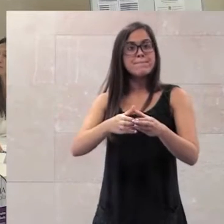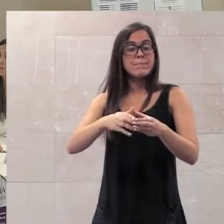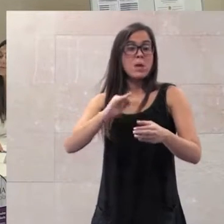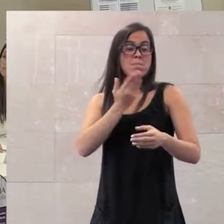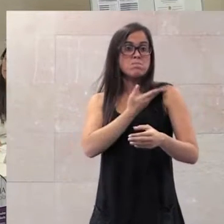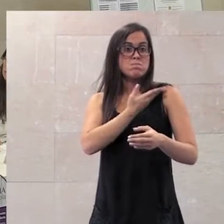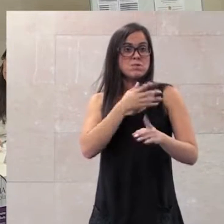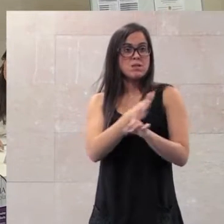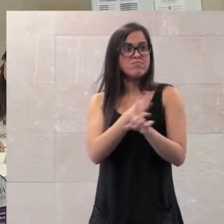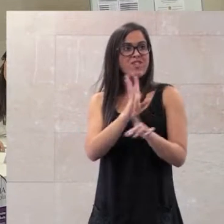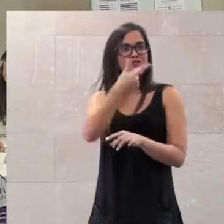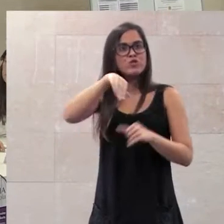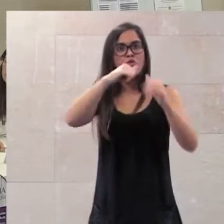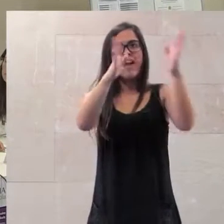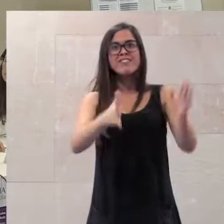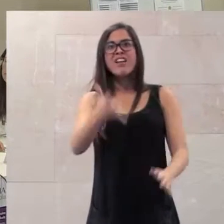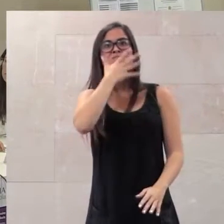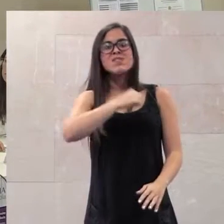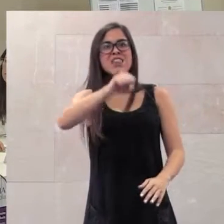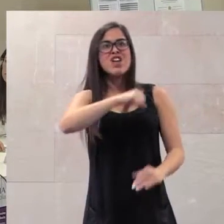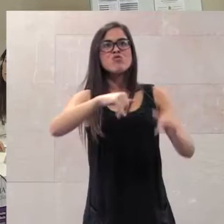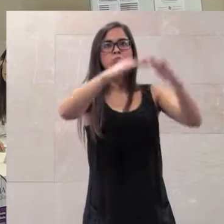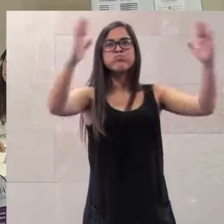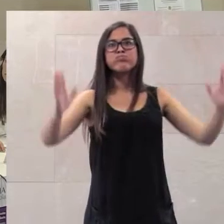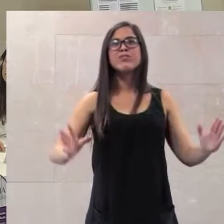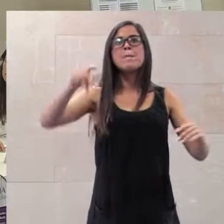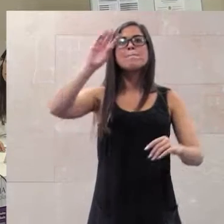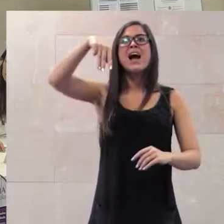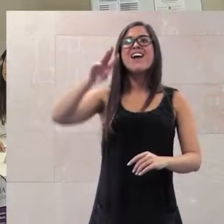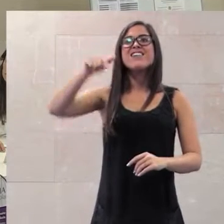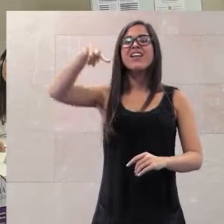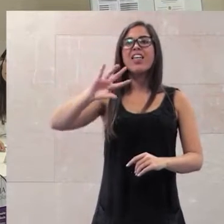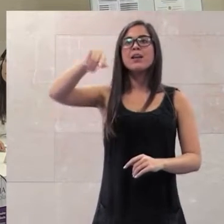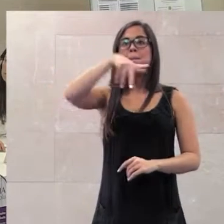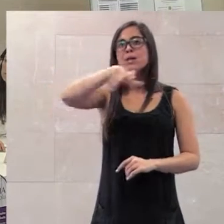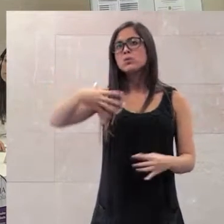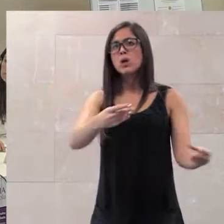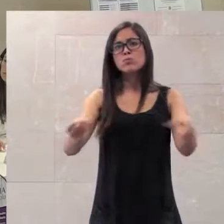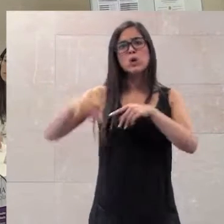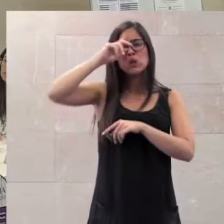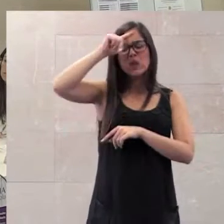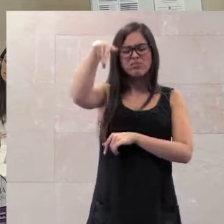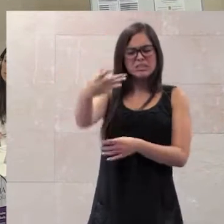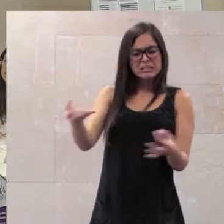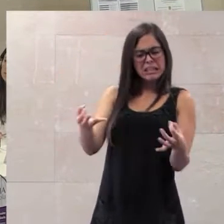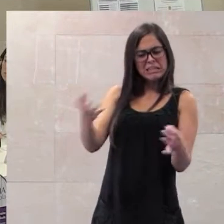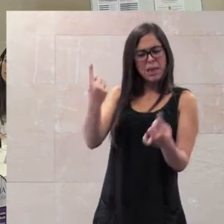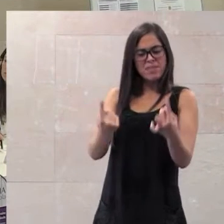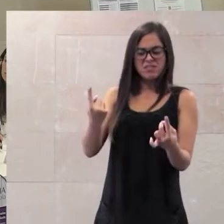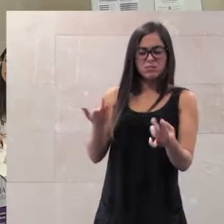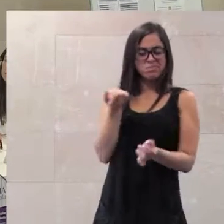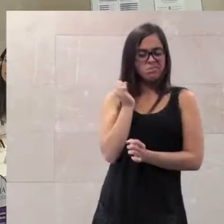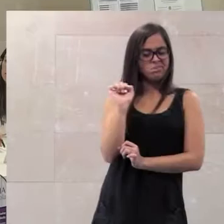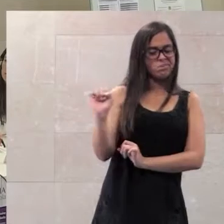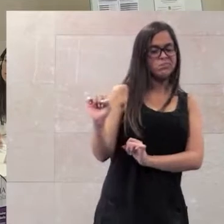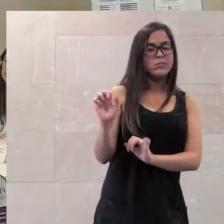Marianea, Casa de las Mujeres. Muchísimas personas de por sí, claro, no saben lo que es y a veces incluso puede generar cierto rechazo, pero